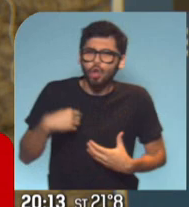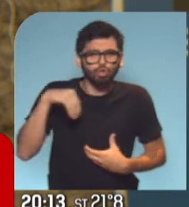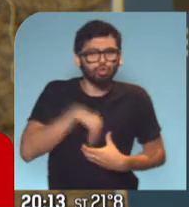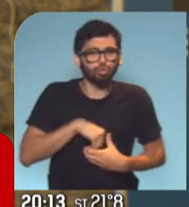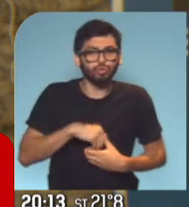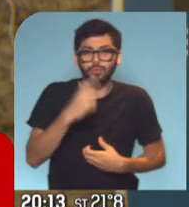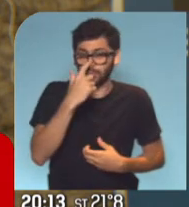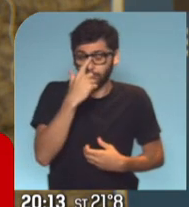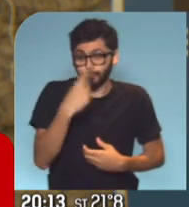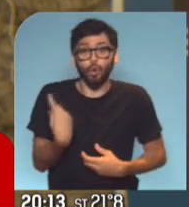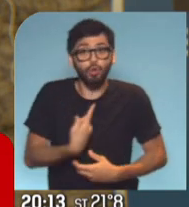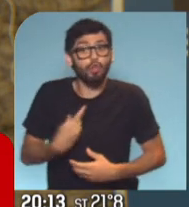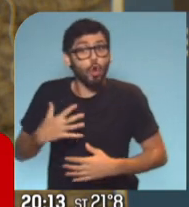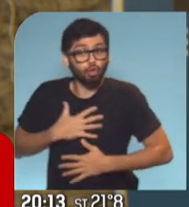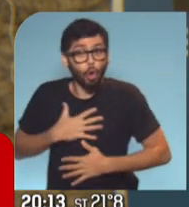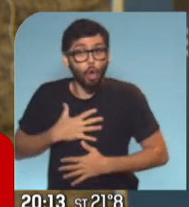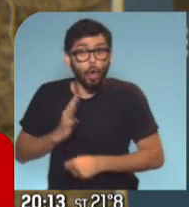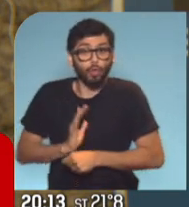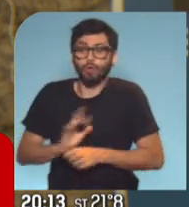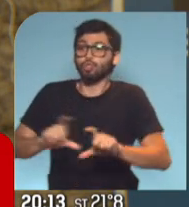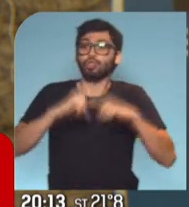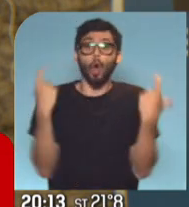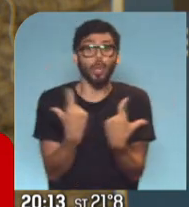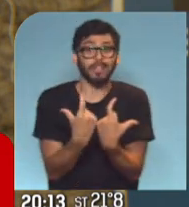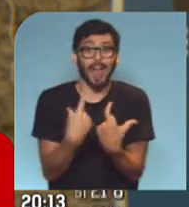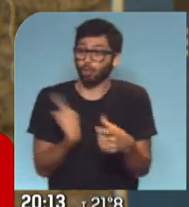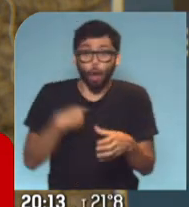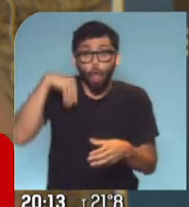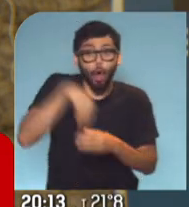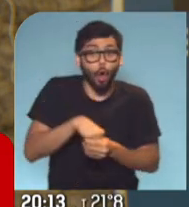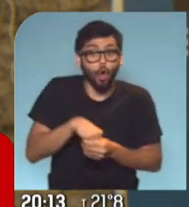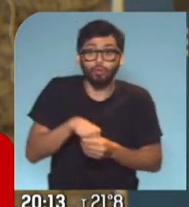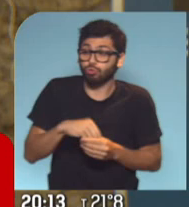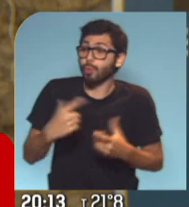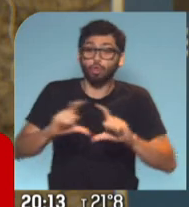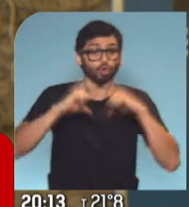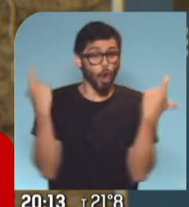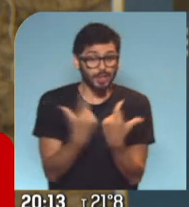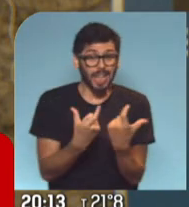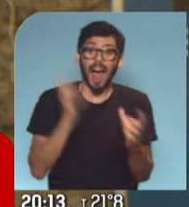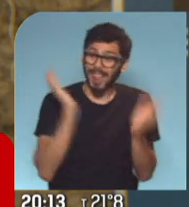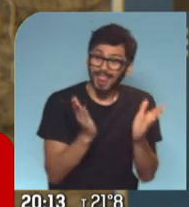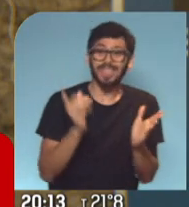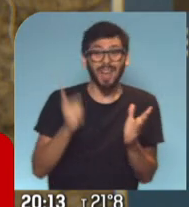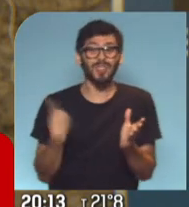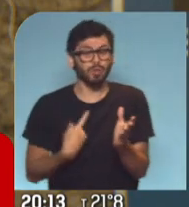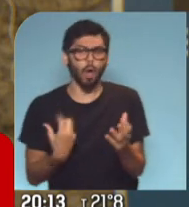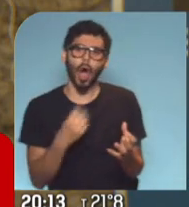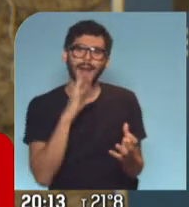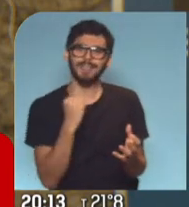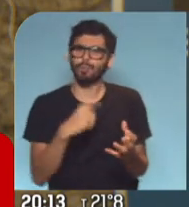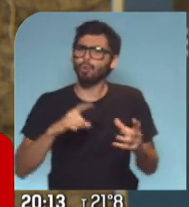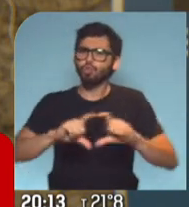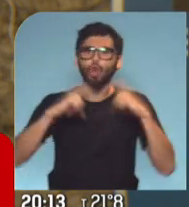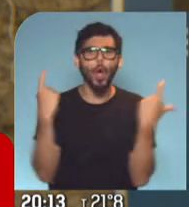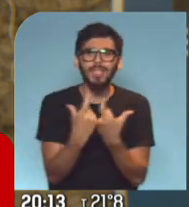los militantes y también somos los represores como sociedad. Generamos, todos nosotros como sociedad, generamos ese fenómeno,